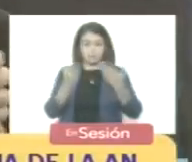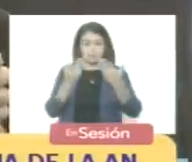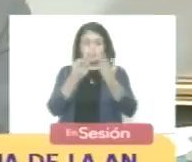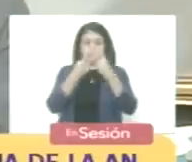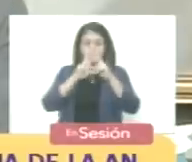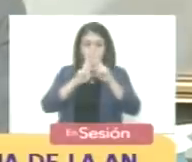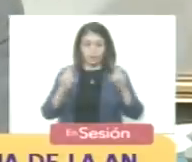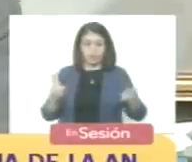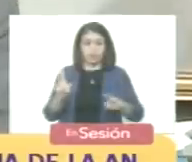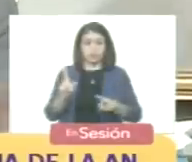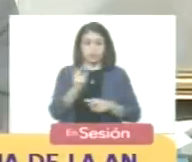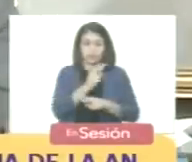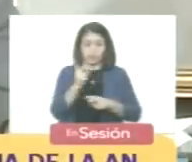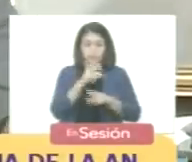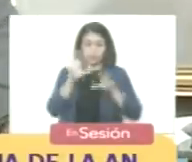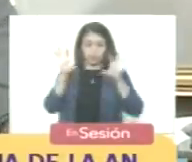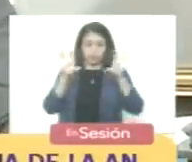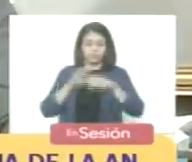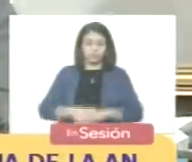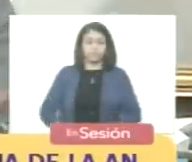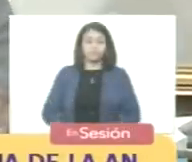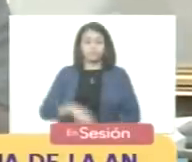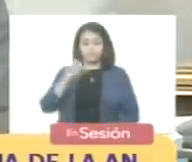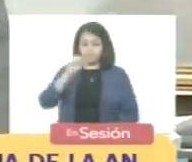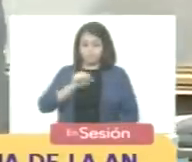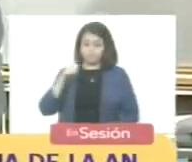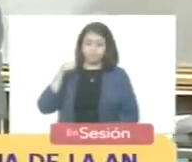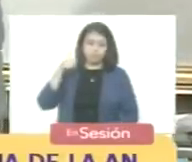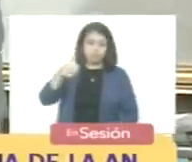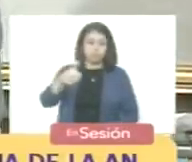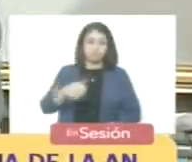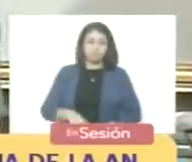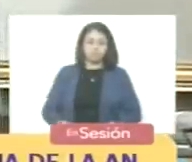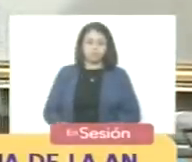paz entre nuestros dos pueblos, y que sea así para siempre.